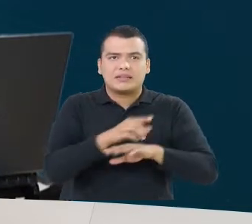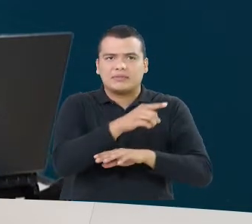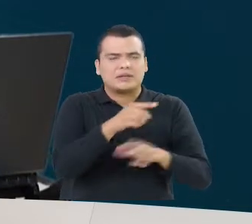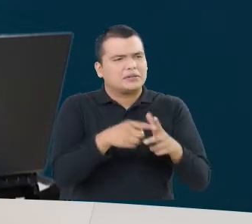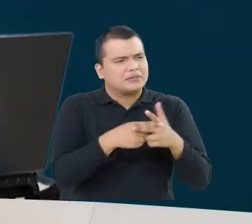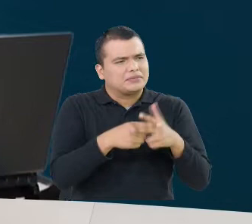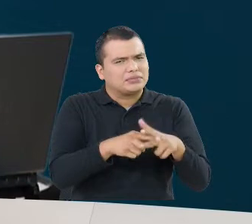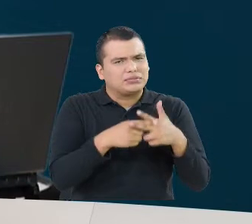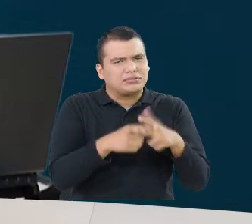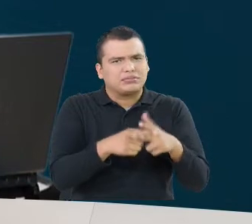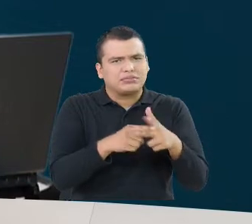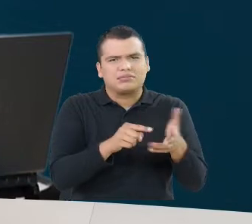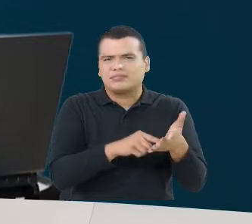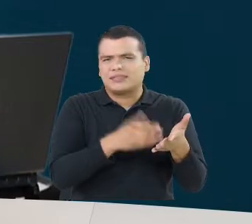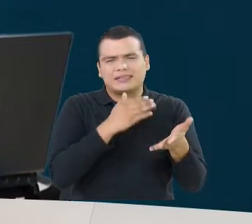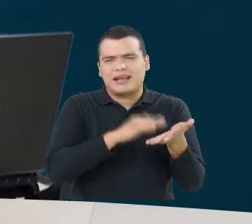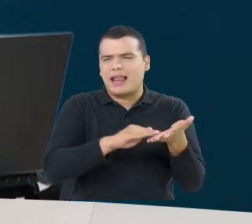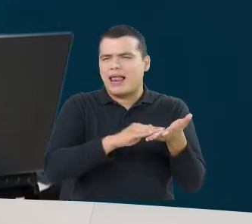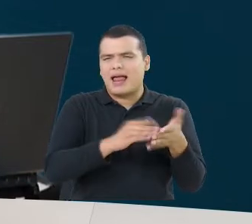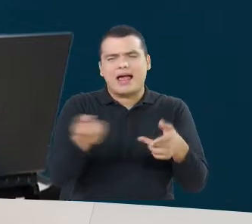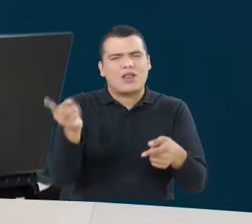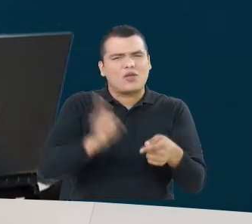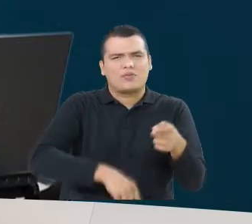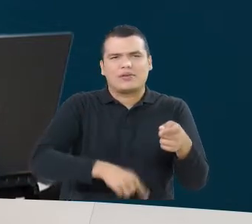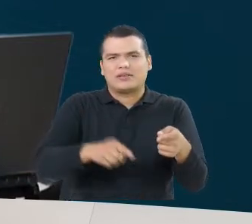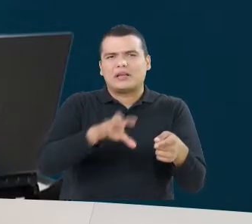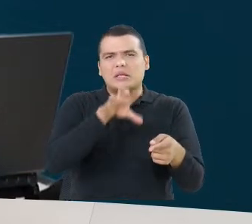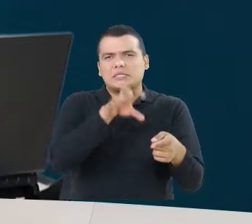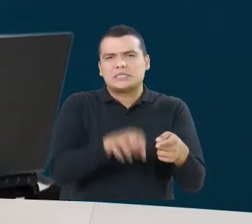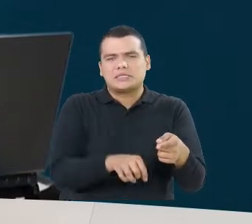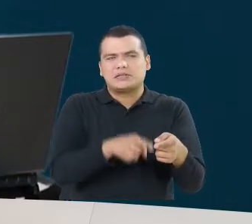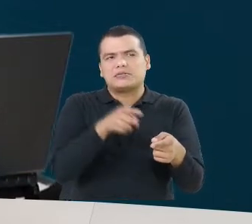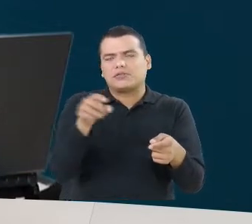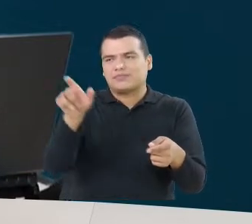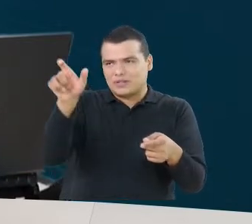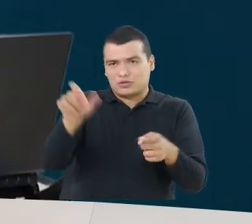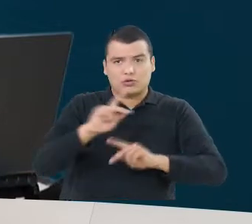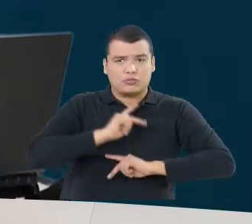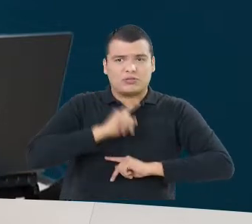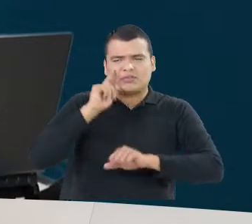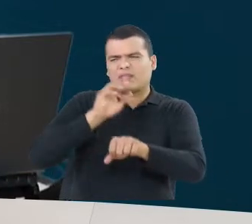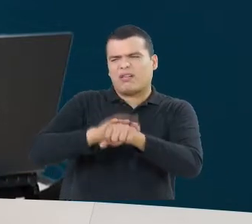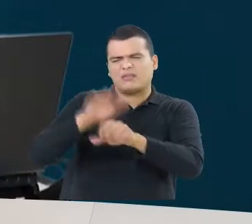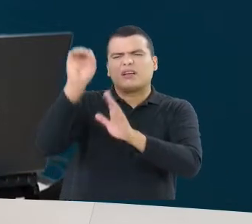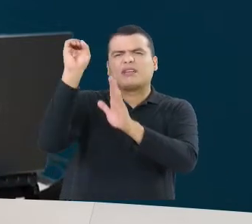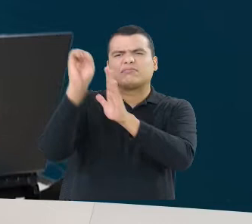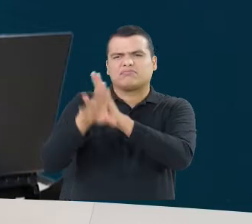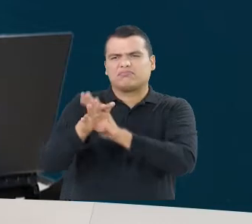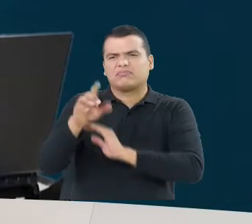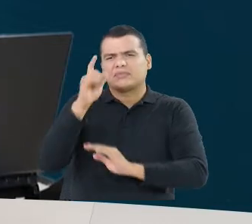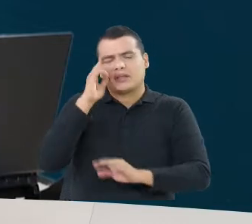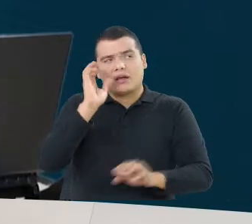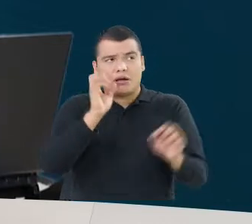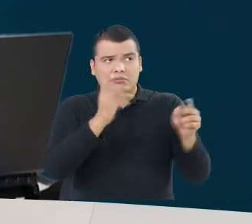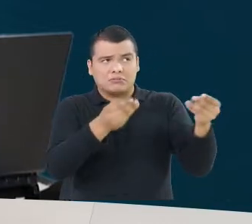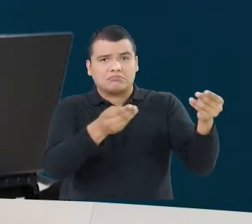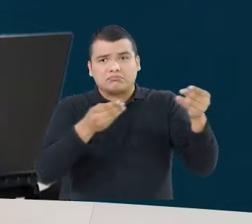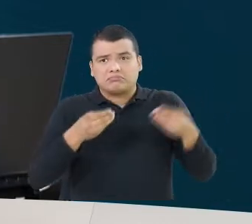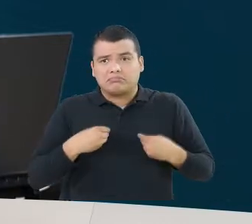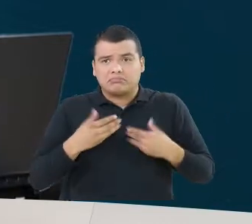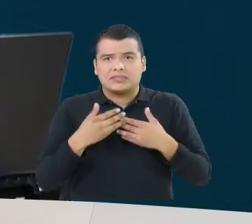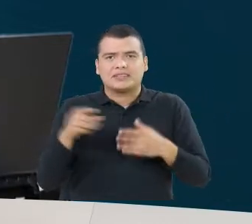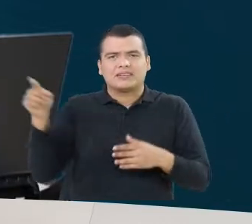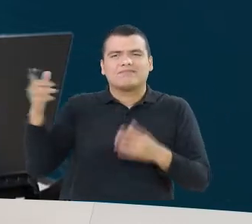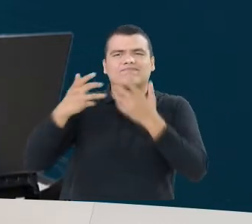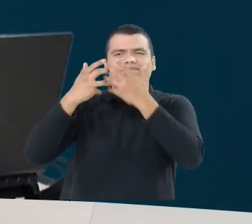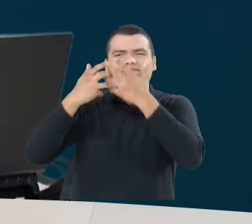podía reparar porque era muy vieja, él me dijo que la desbaratara y la tirara a la basura. Por esa misma época, una empresa que le